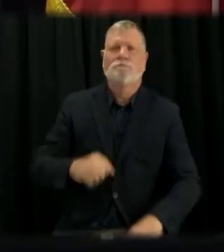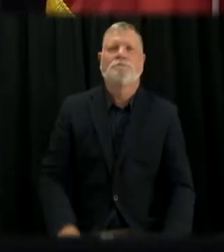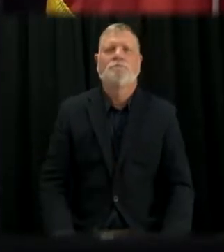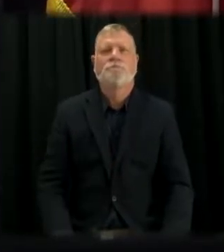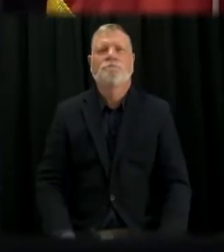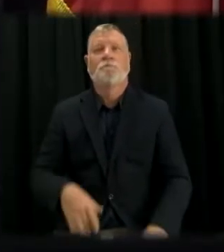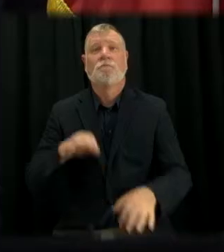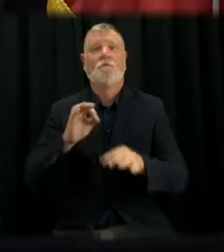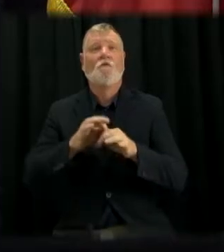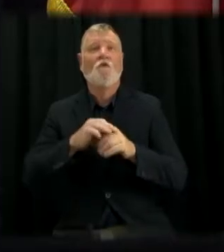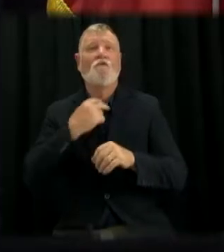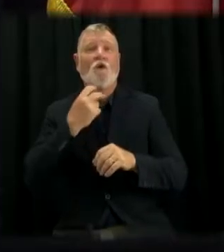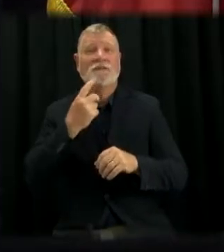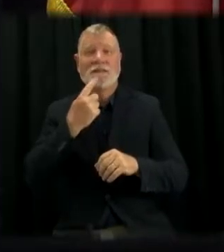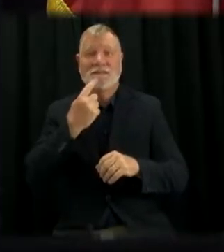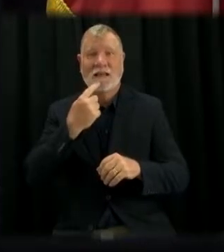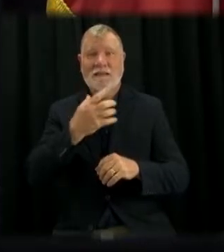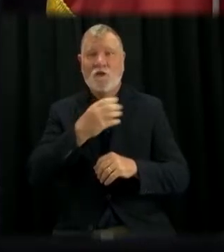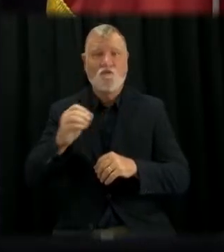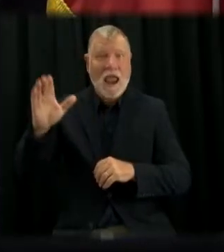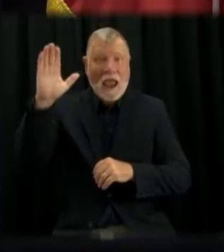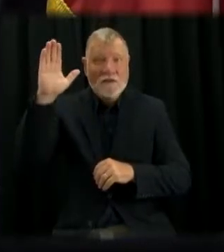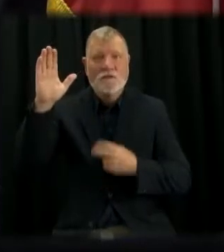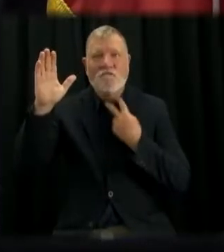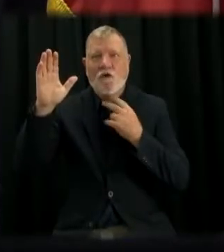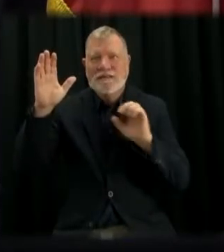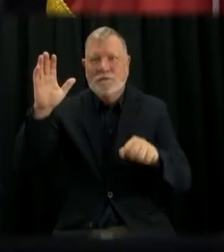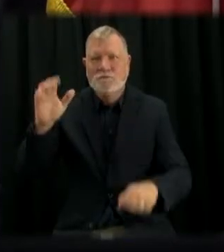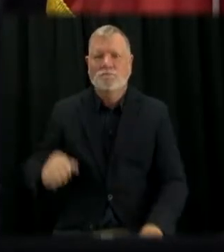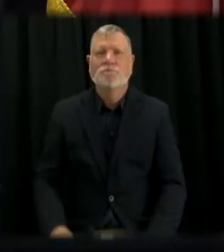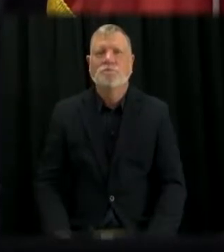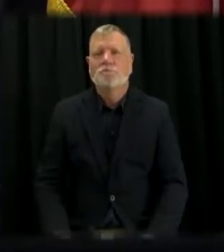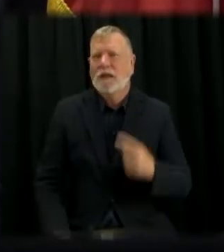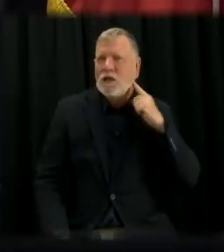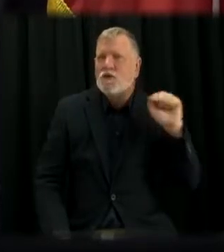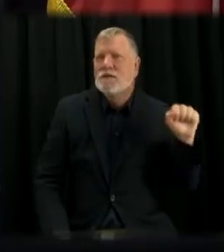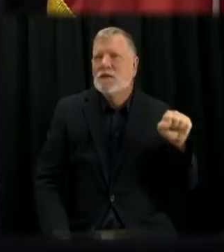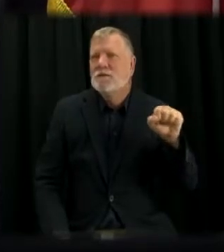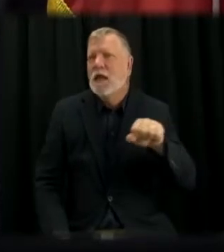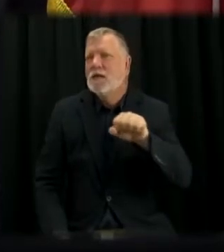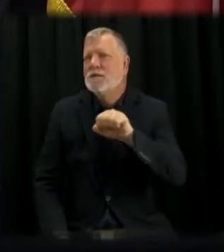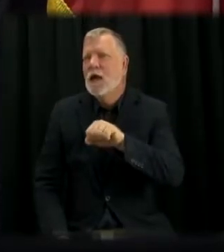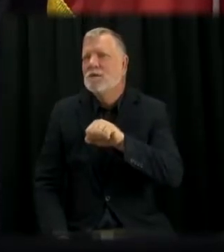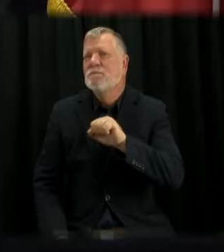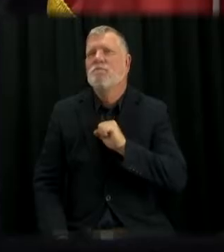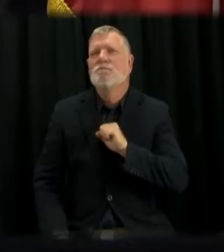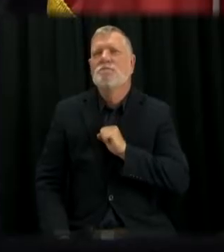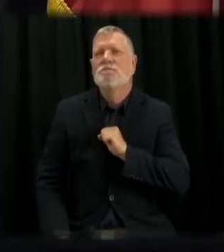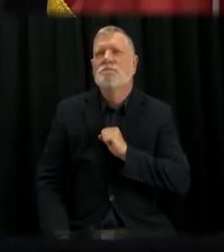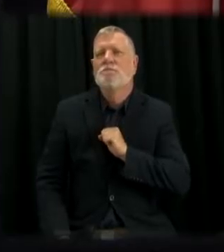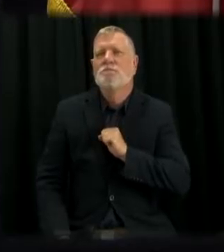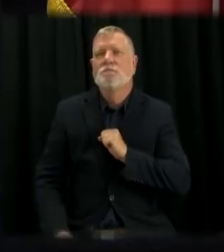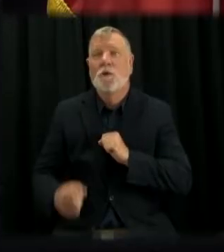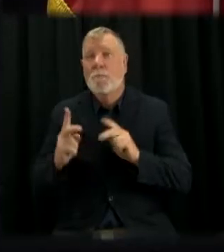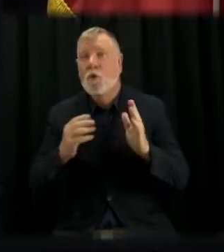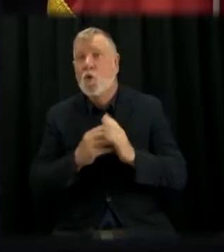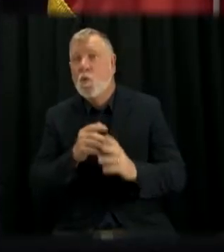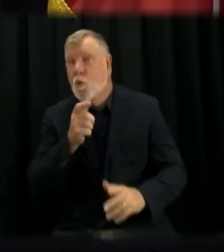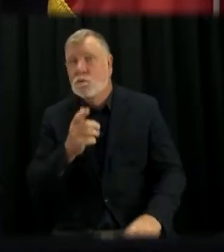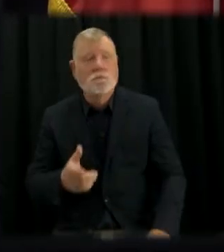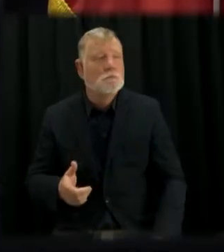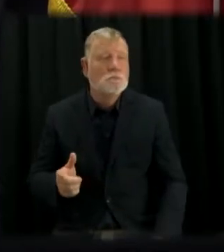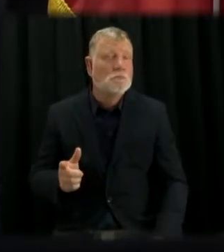Vamos a proceder a la votación a alta voz. Todos los que digan sí, por favor, digan sí. Levanten la mano, sí. Los que se opongan, por favor,